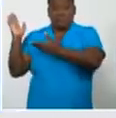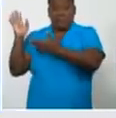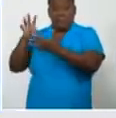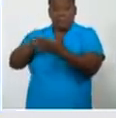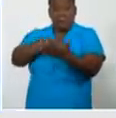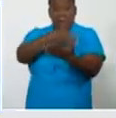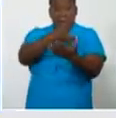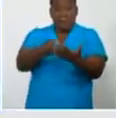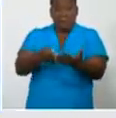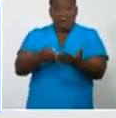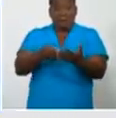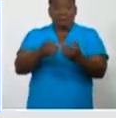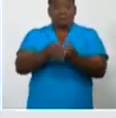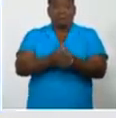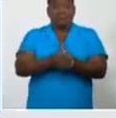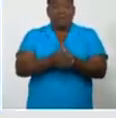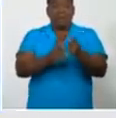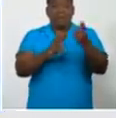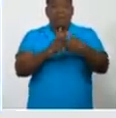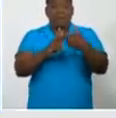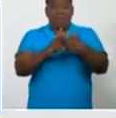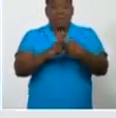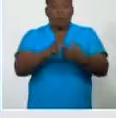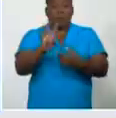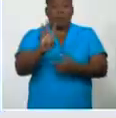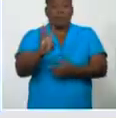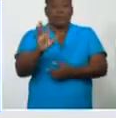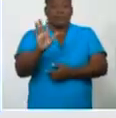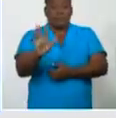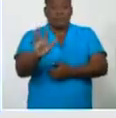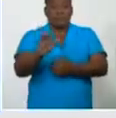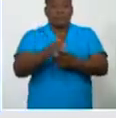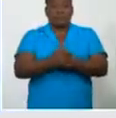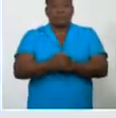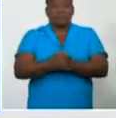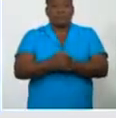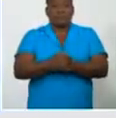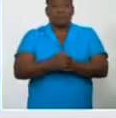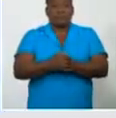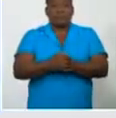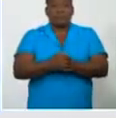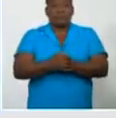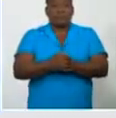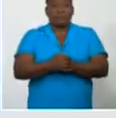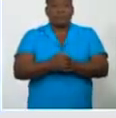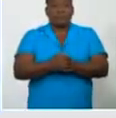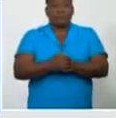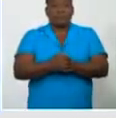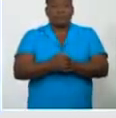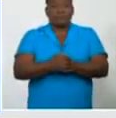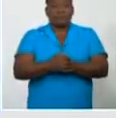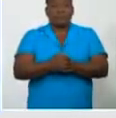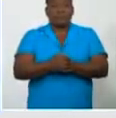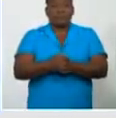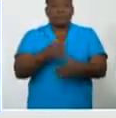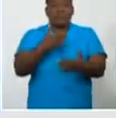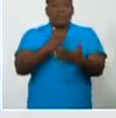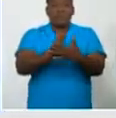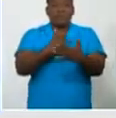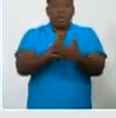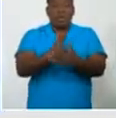En Bayamo, 45 municipios donde mantienen la mayor transmisión. Yara